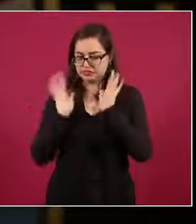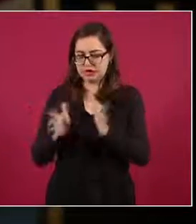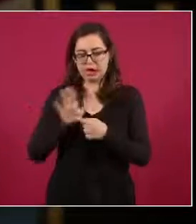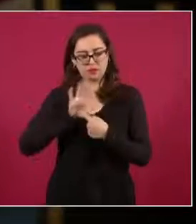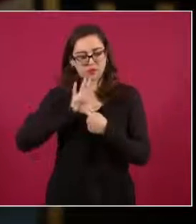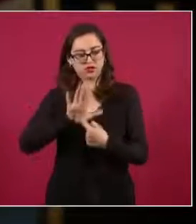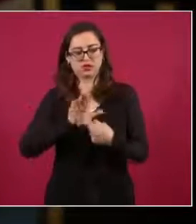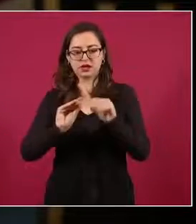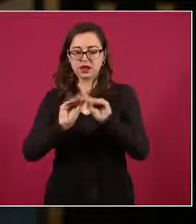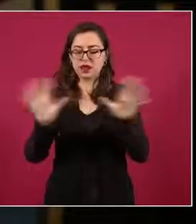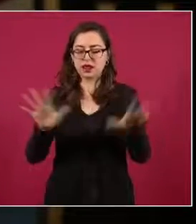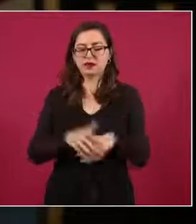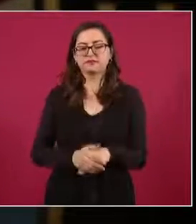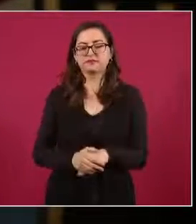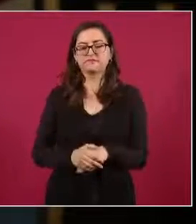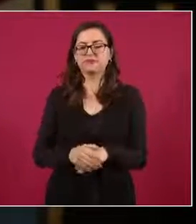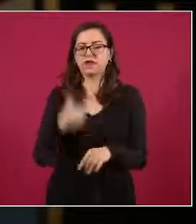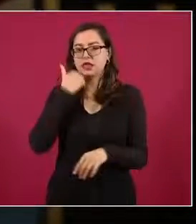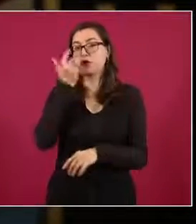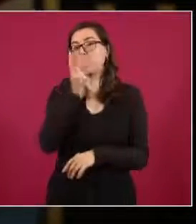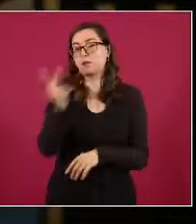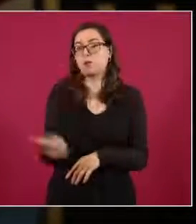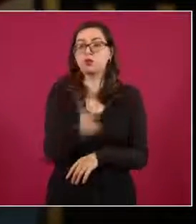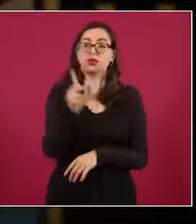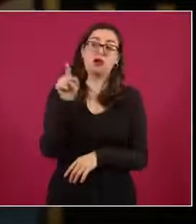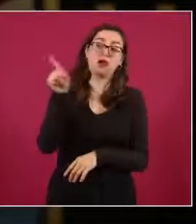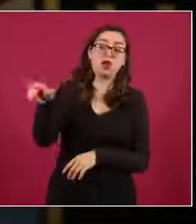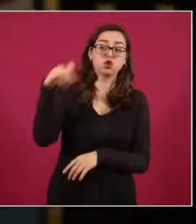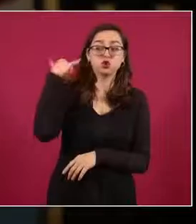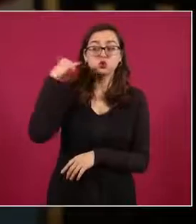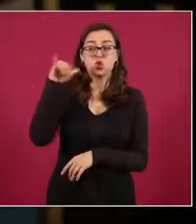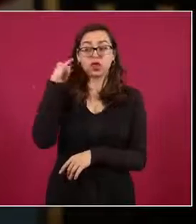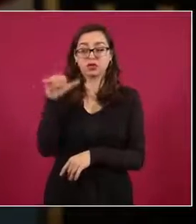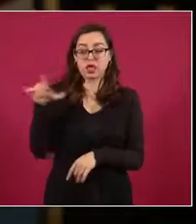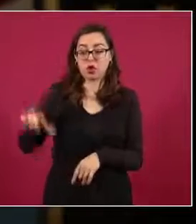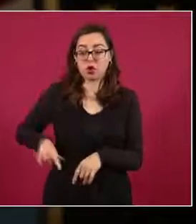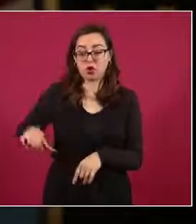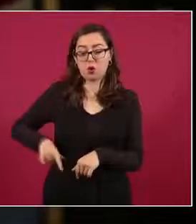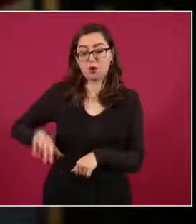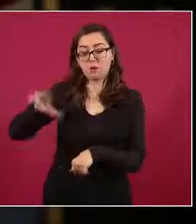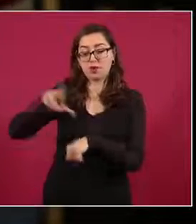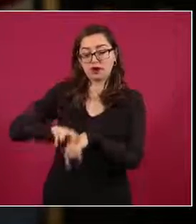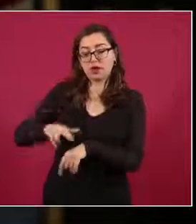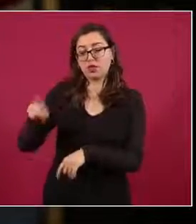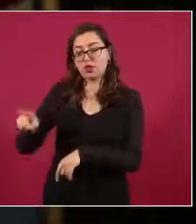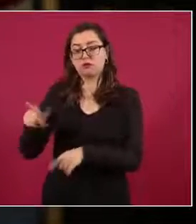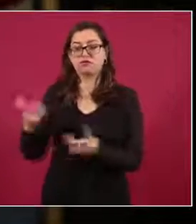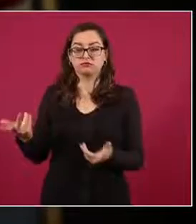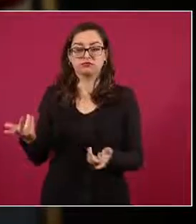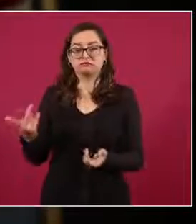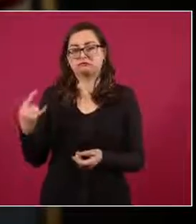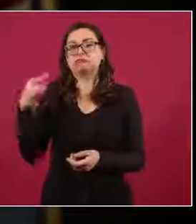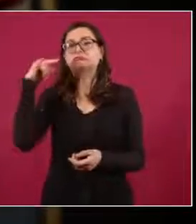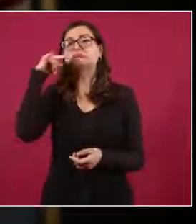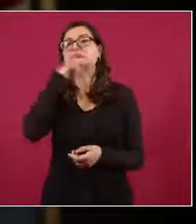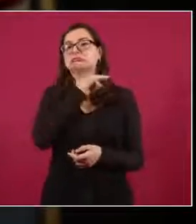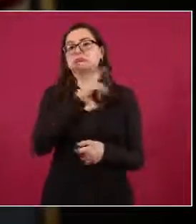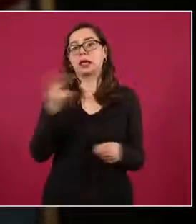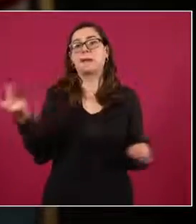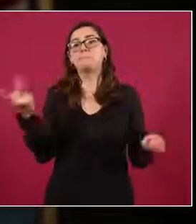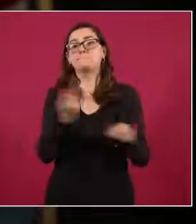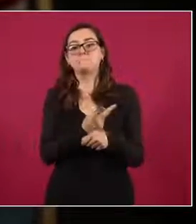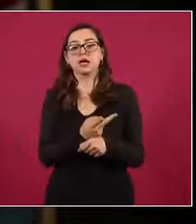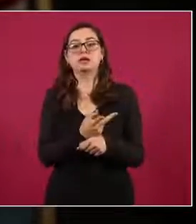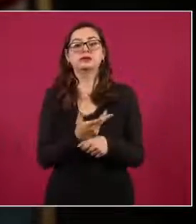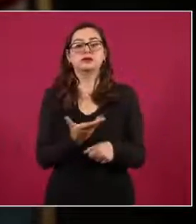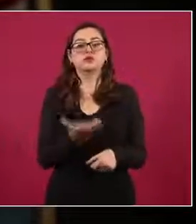de Yucatán, Mauricio Vila Dosal, que por un lado, cuando usted acude, cuando está rodeado de gente